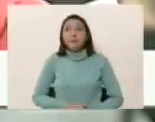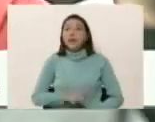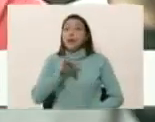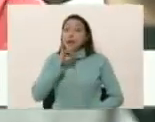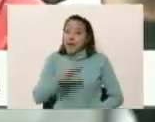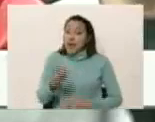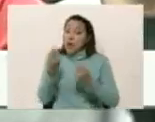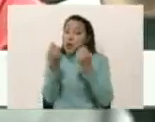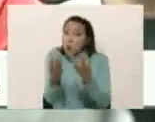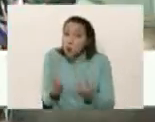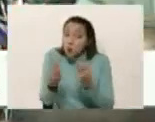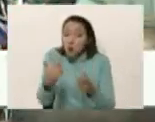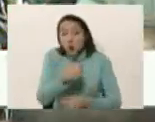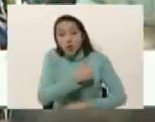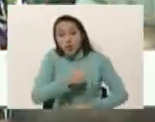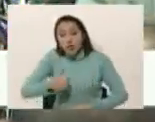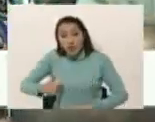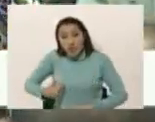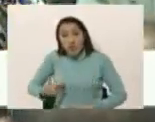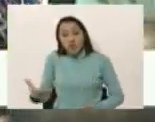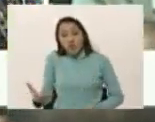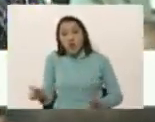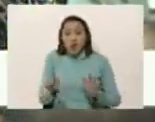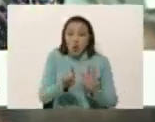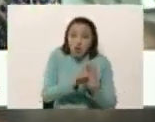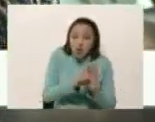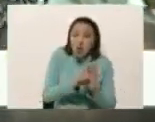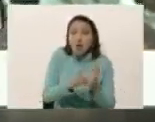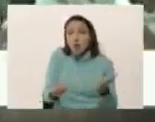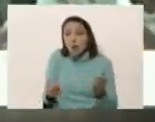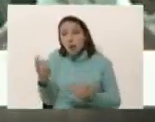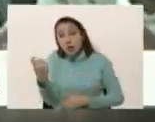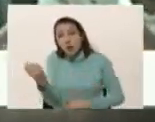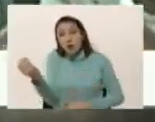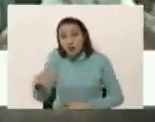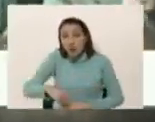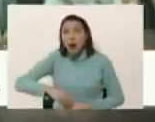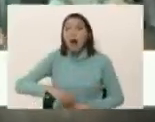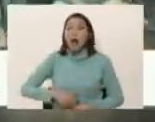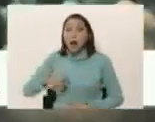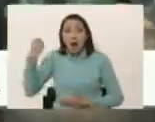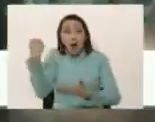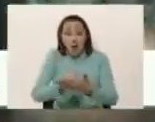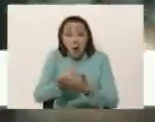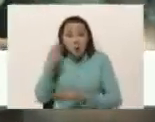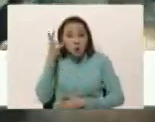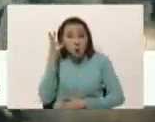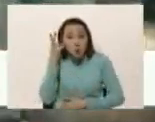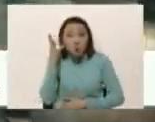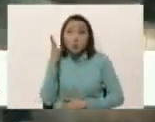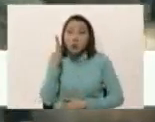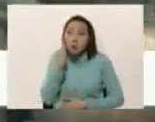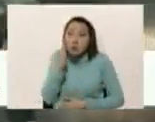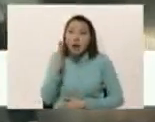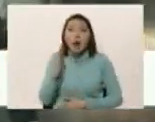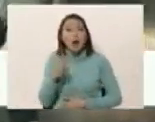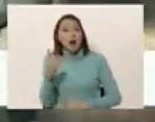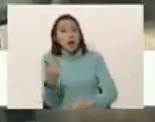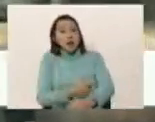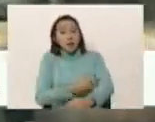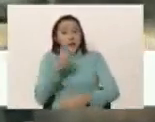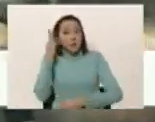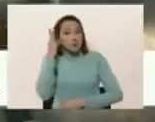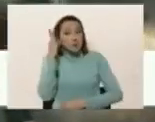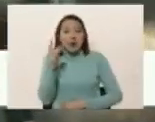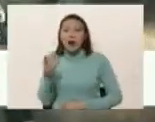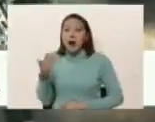no sustantivos en una ley quisiera contarle la historia de la lucha de las mujeres de su madre de sus hermanas de sus tías